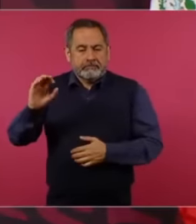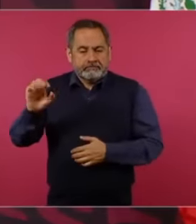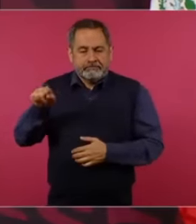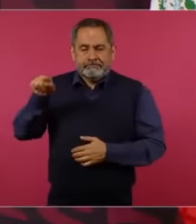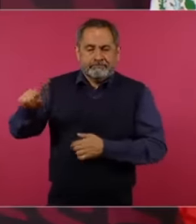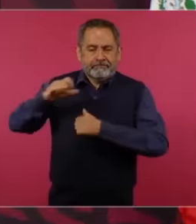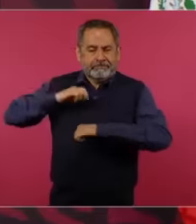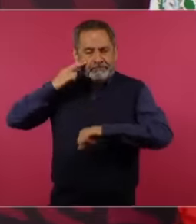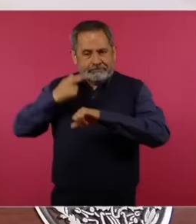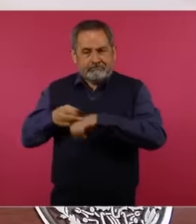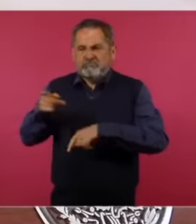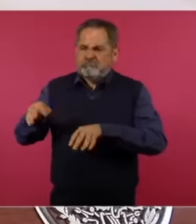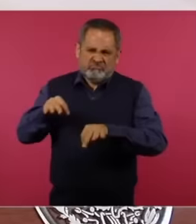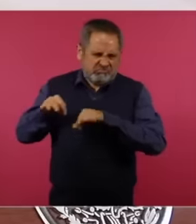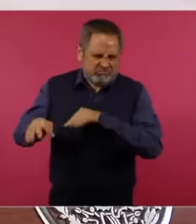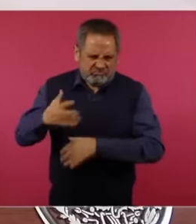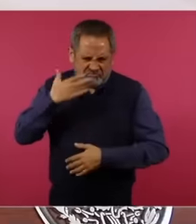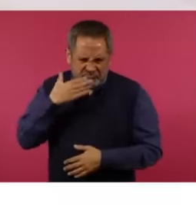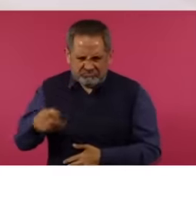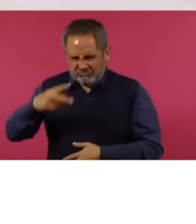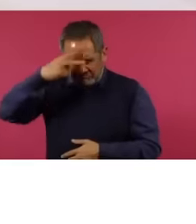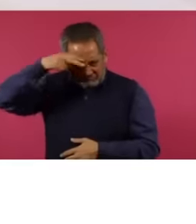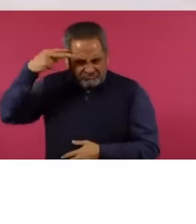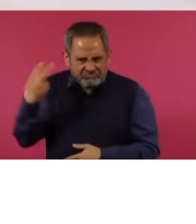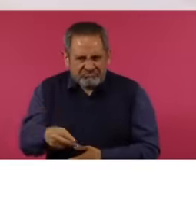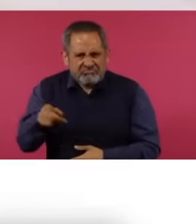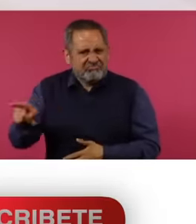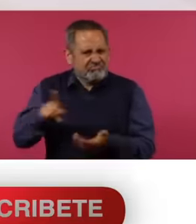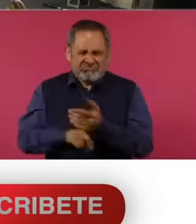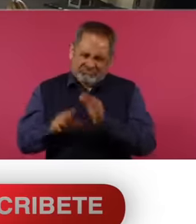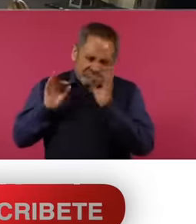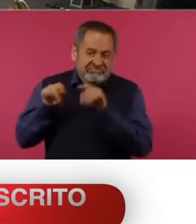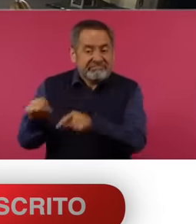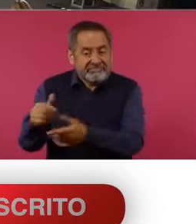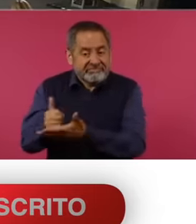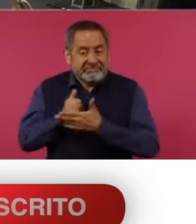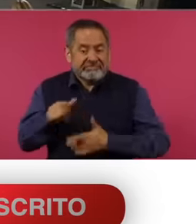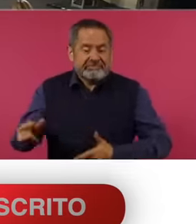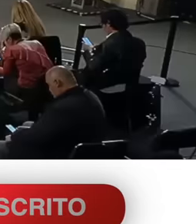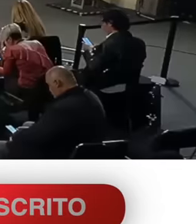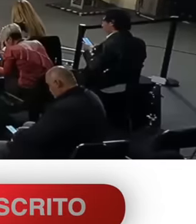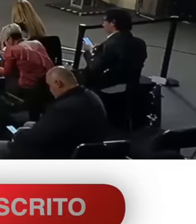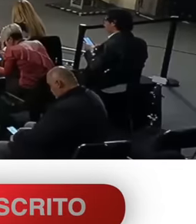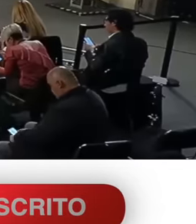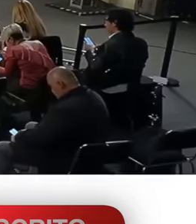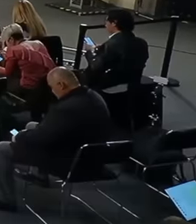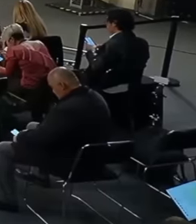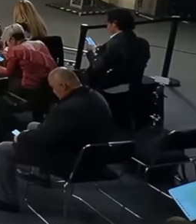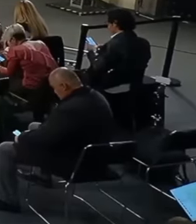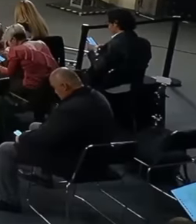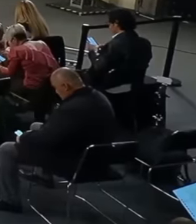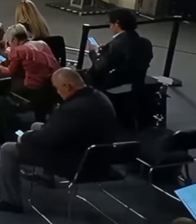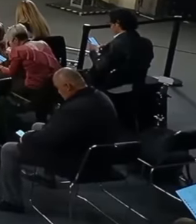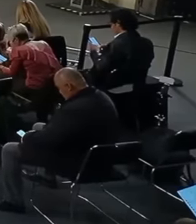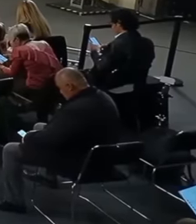Electricidad, trabajadores mexicanos, y le encargamos a la Comisión Federal